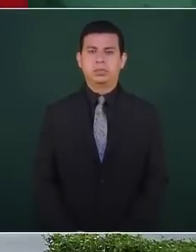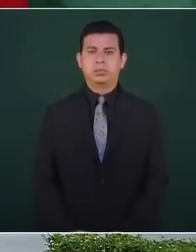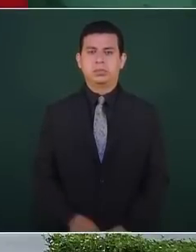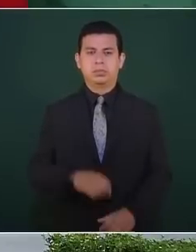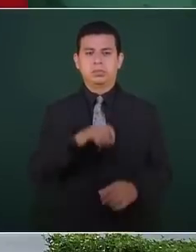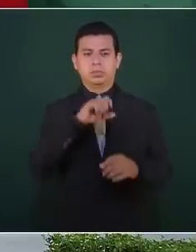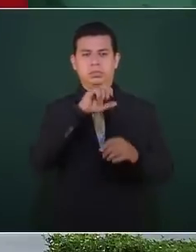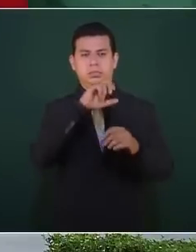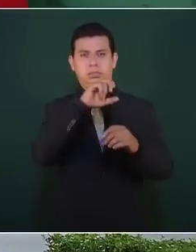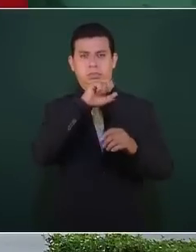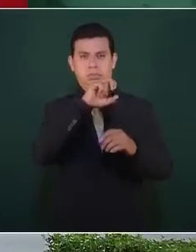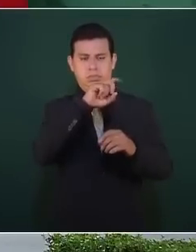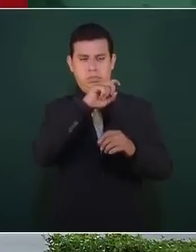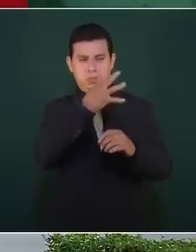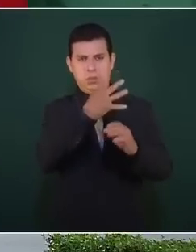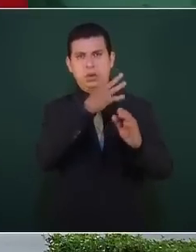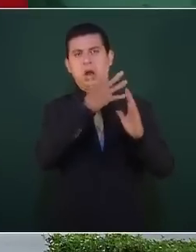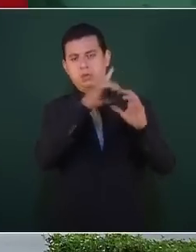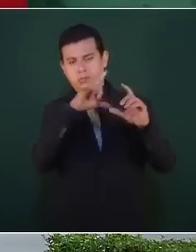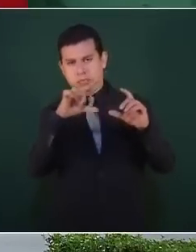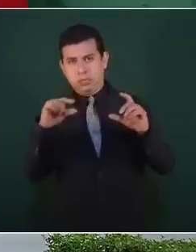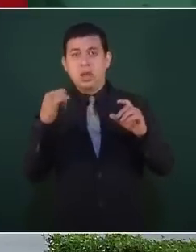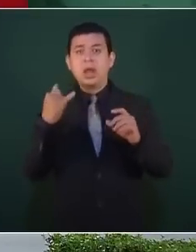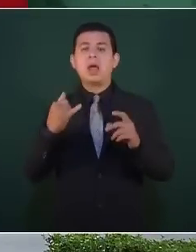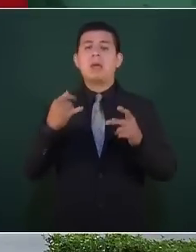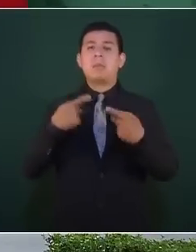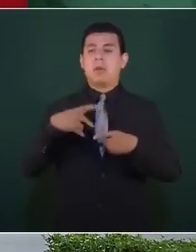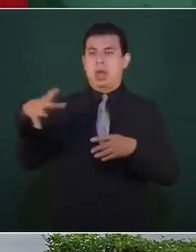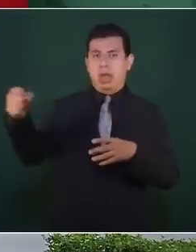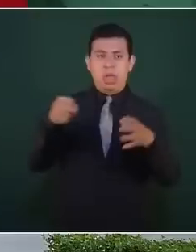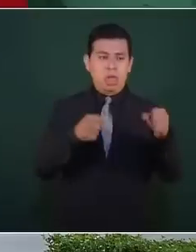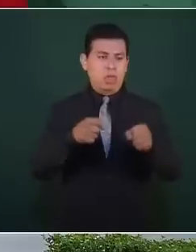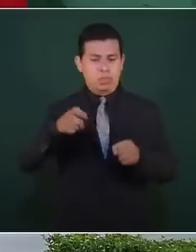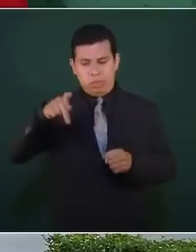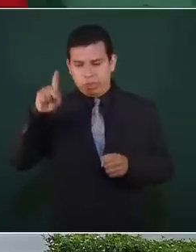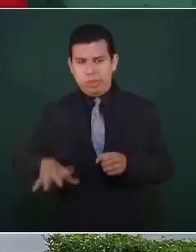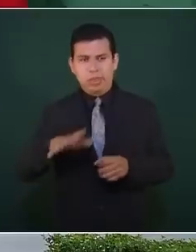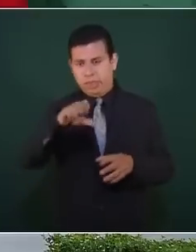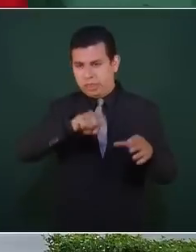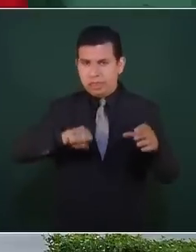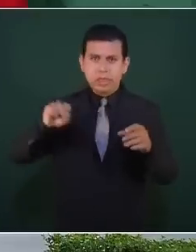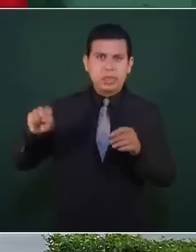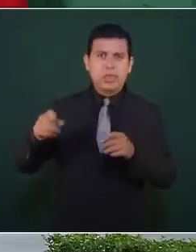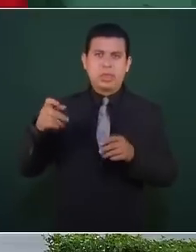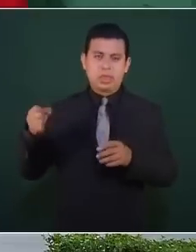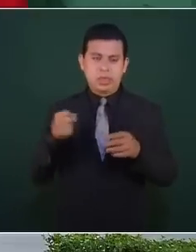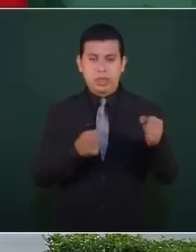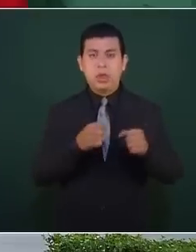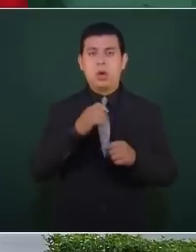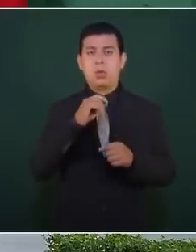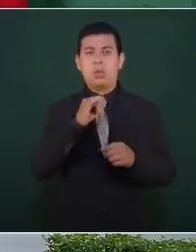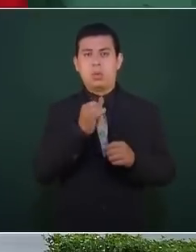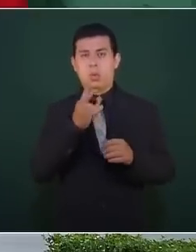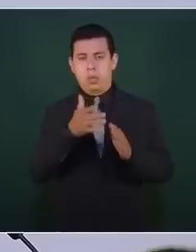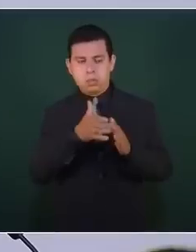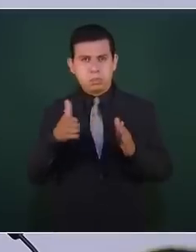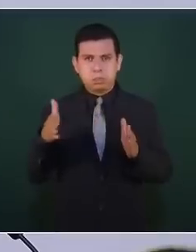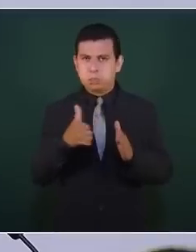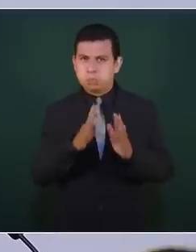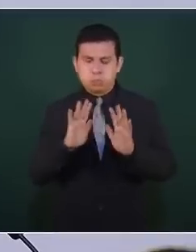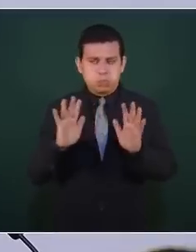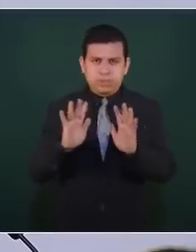eventos en lo que va del año. En trata de personas no se ha tenido durante junio y julio